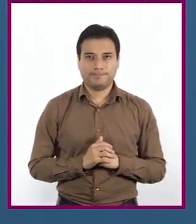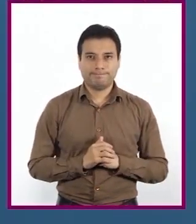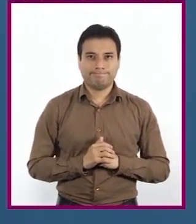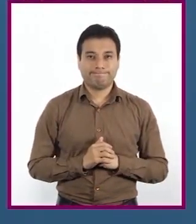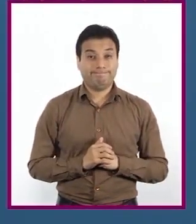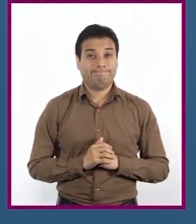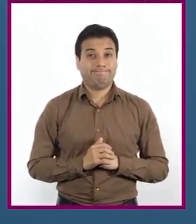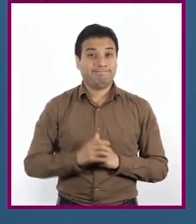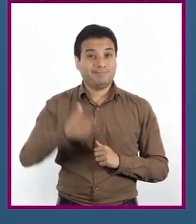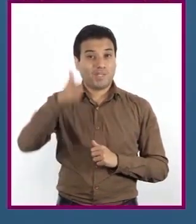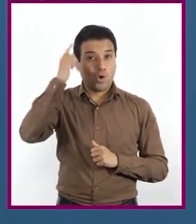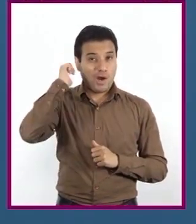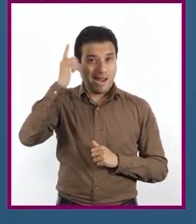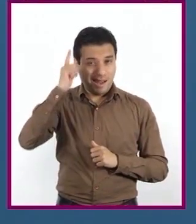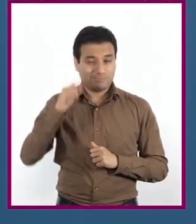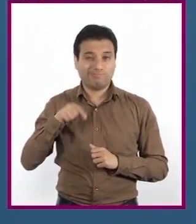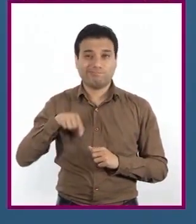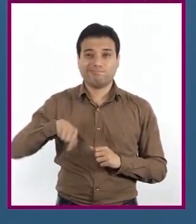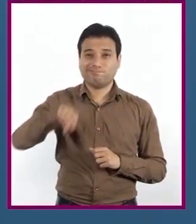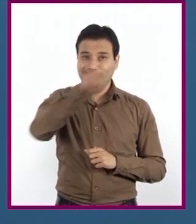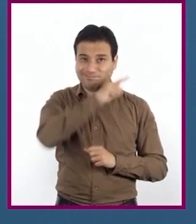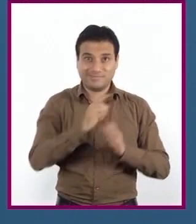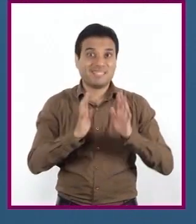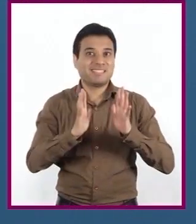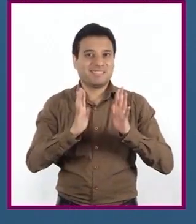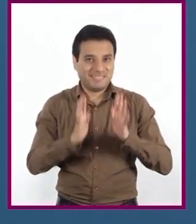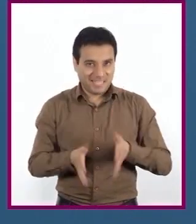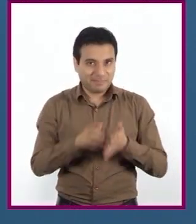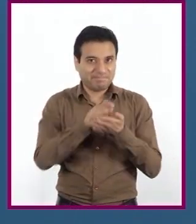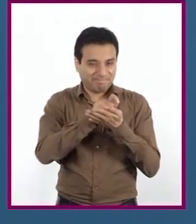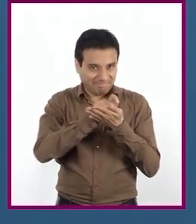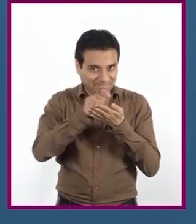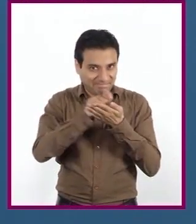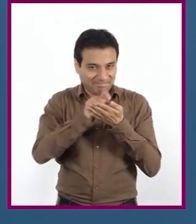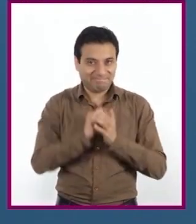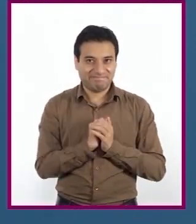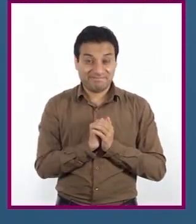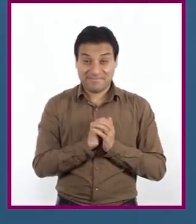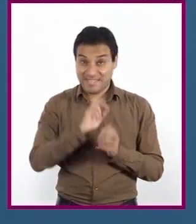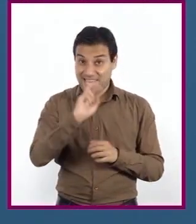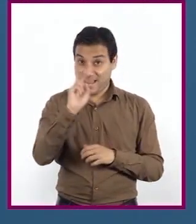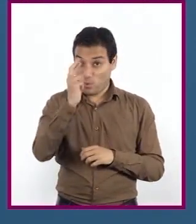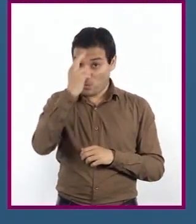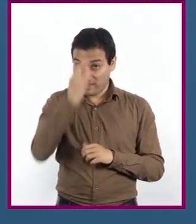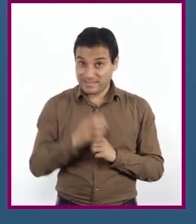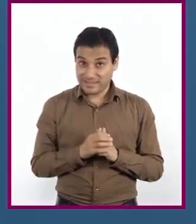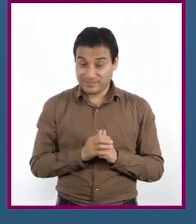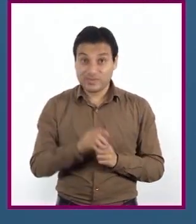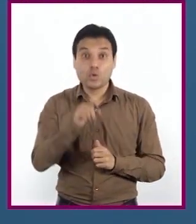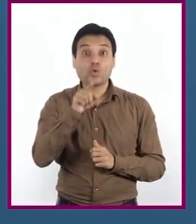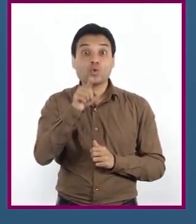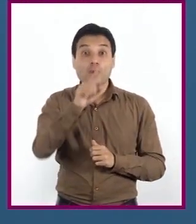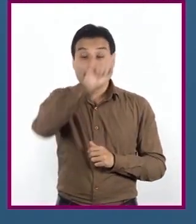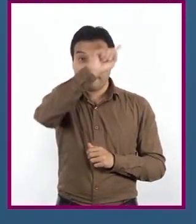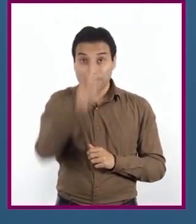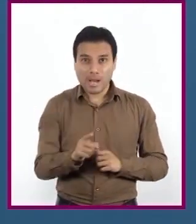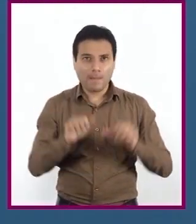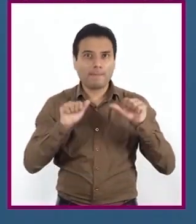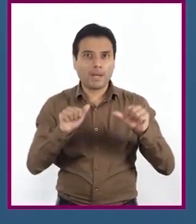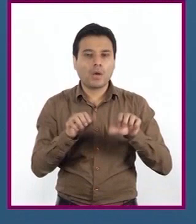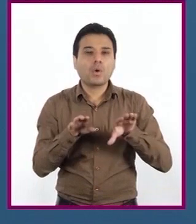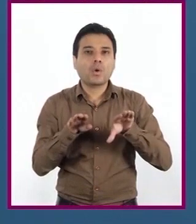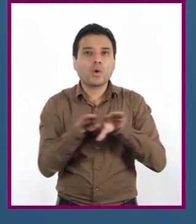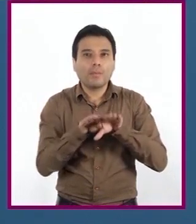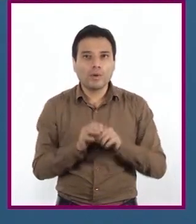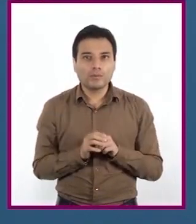Ojalá que todos ustedes desde donde están hayan tomado apuntes de todo esto. Recuerden que para librarse de un rayo hay que ponerse